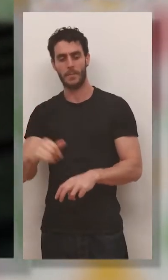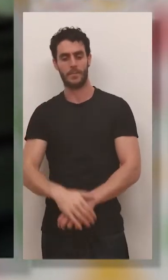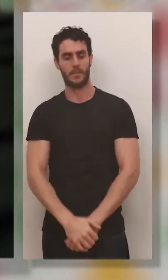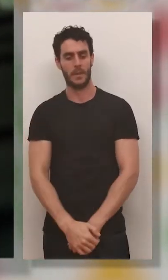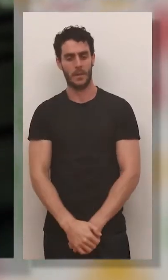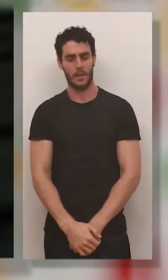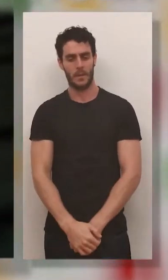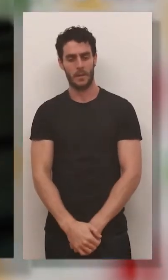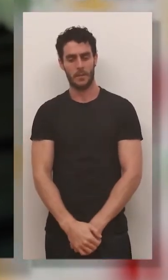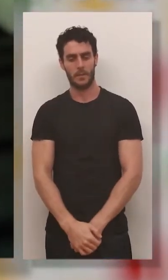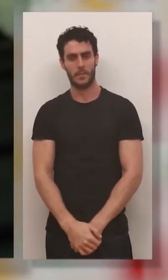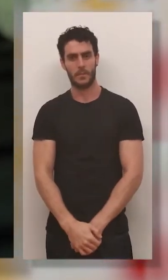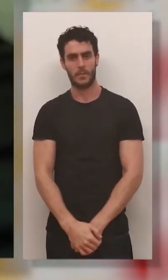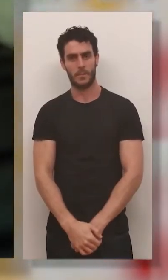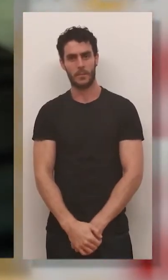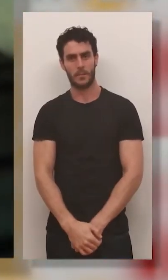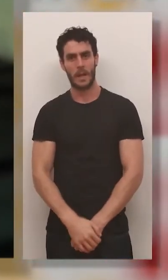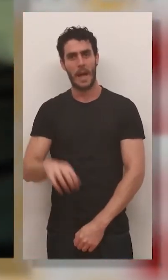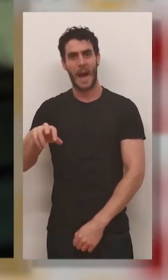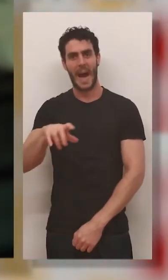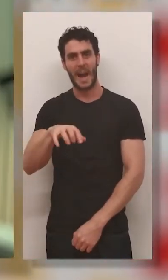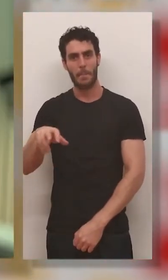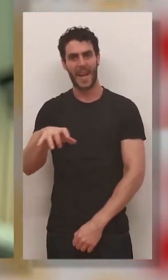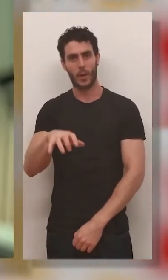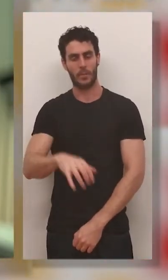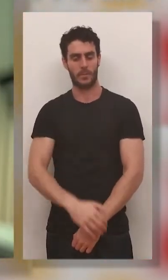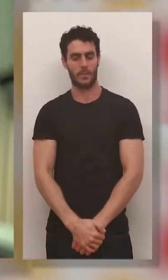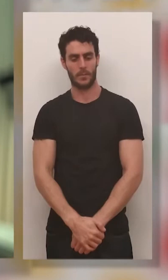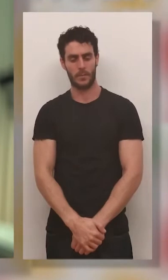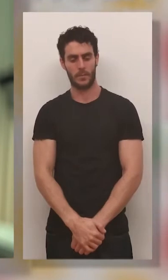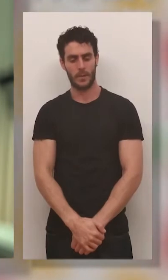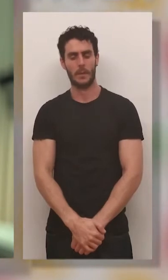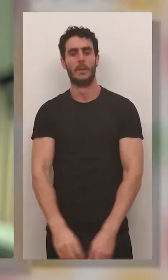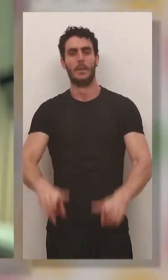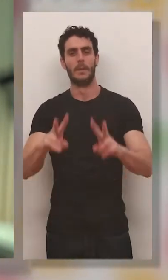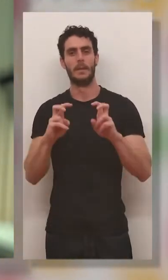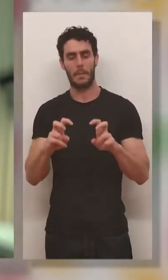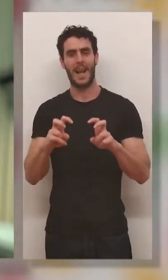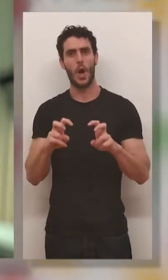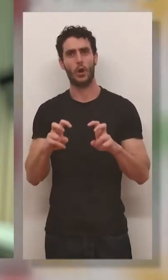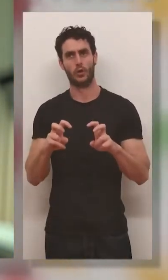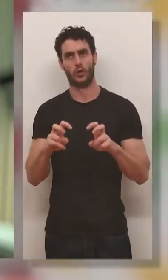do, mi, sol, mi, do, mi, sol, mi, do. Los arpegios,